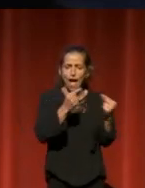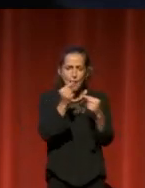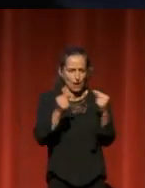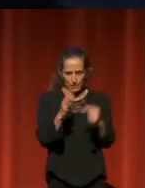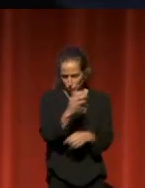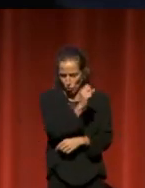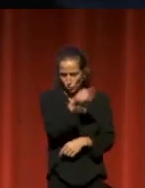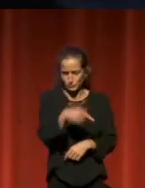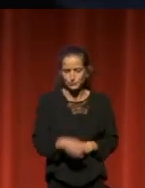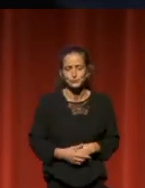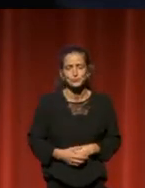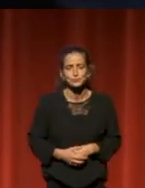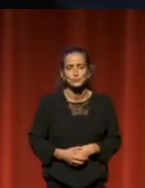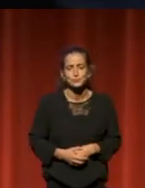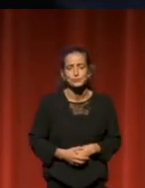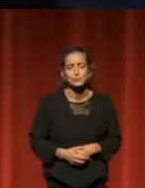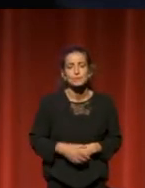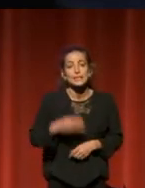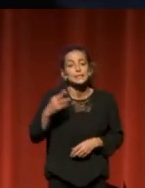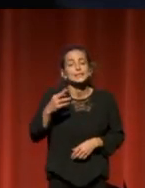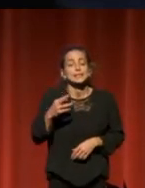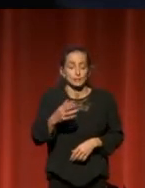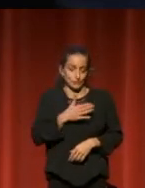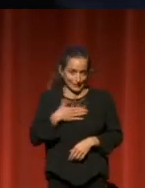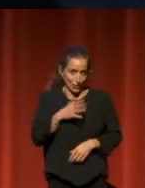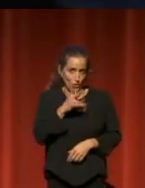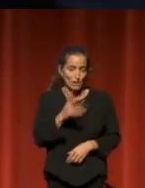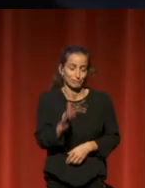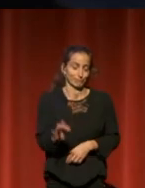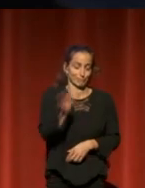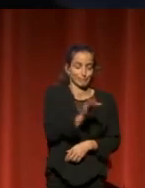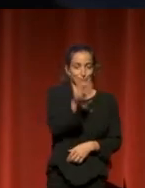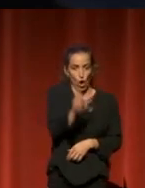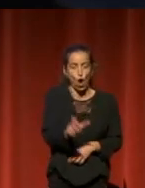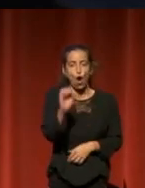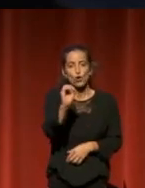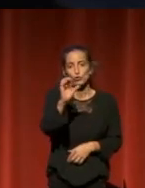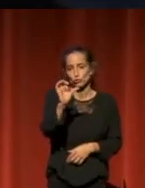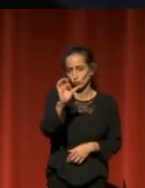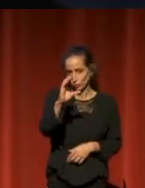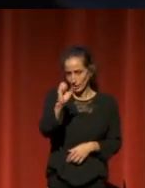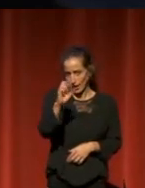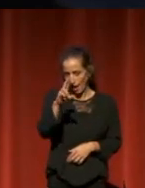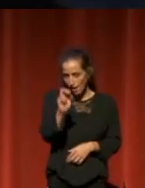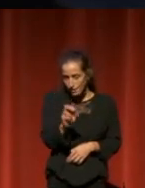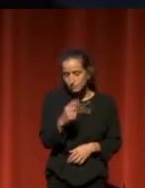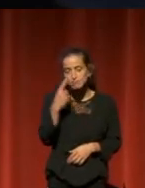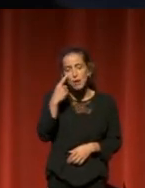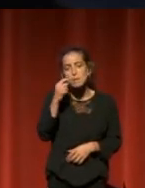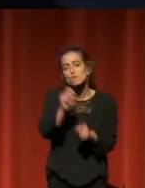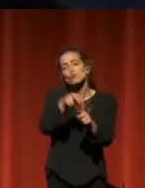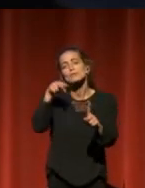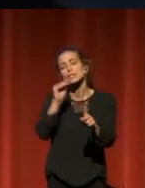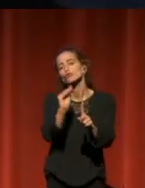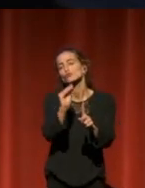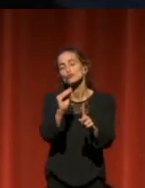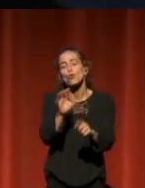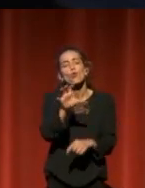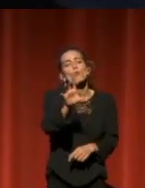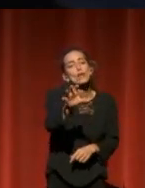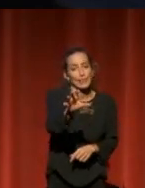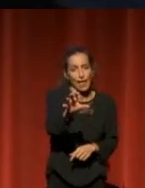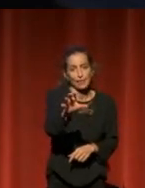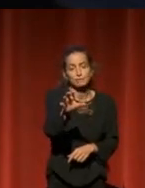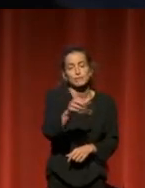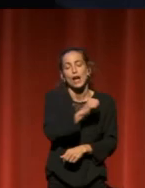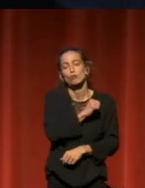Pero me gustaría que Óscar nos planteara su visión desde una comunidad autónoma que tiene